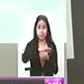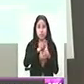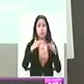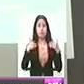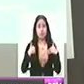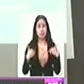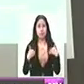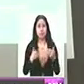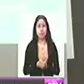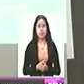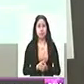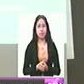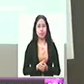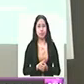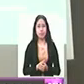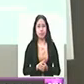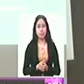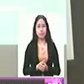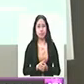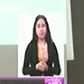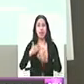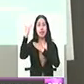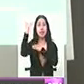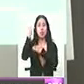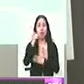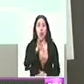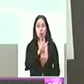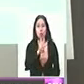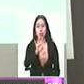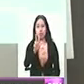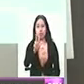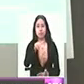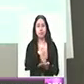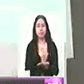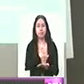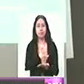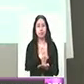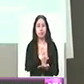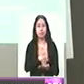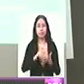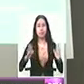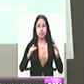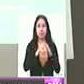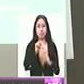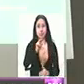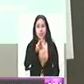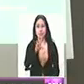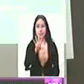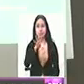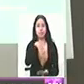los números absolutos. Santa Cruz con 43.000, La Paz con